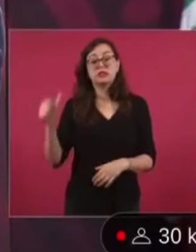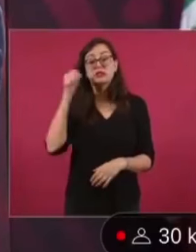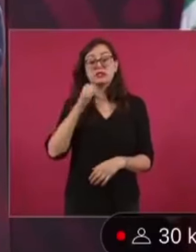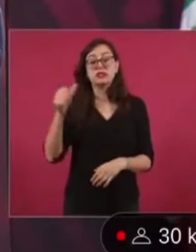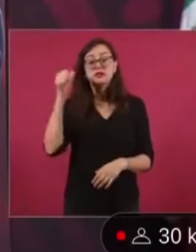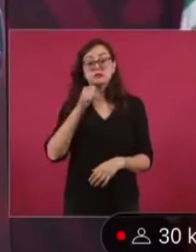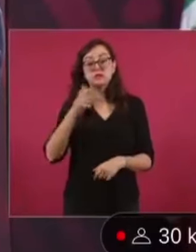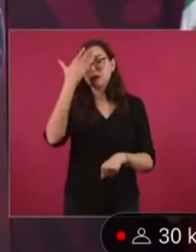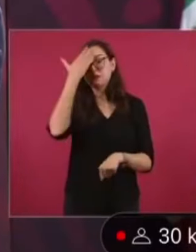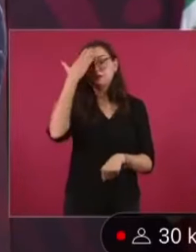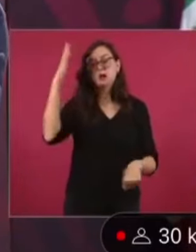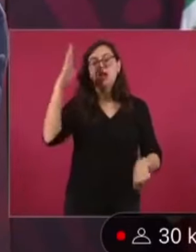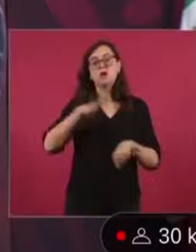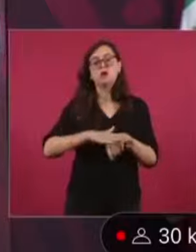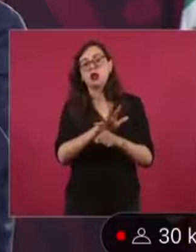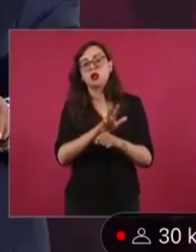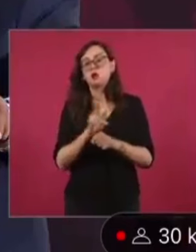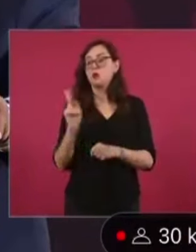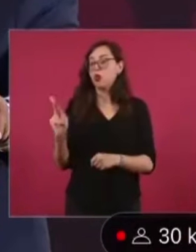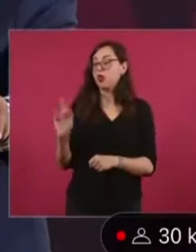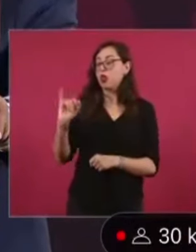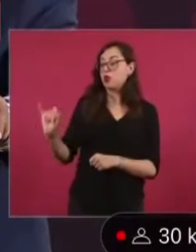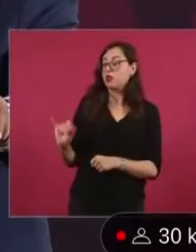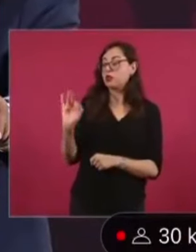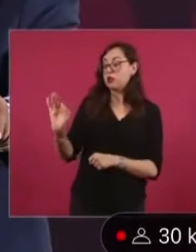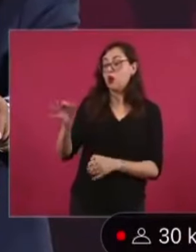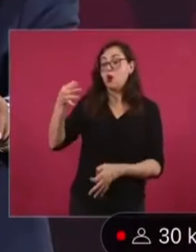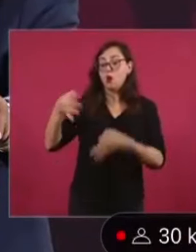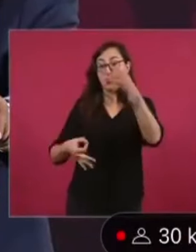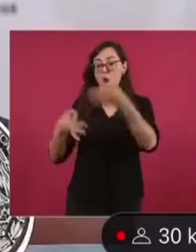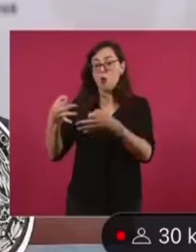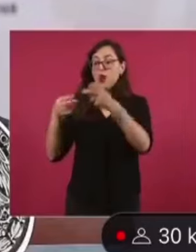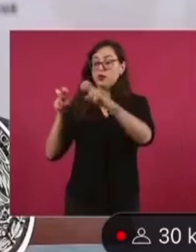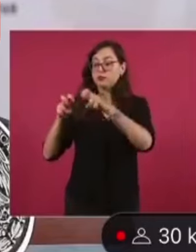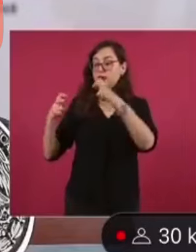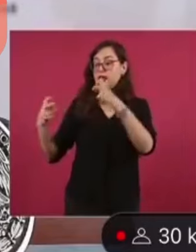es de que el pueblo elija a jueces, a magistrados, a ministros.